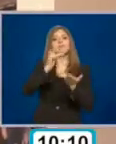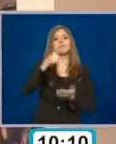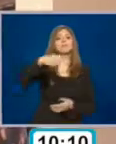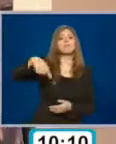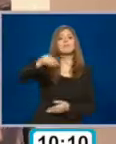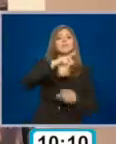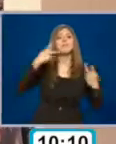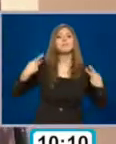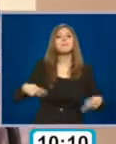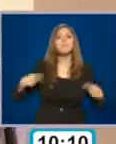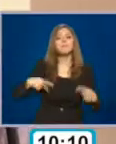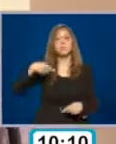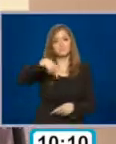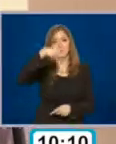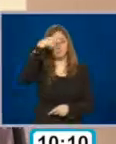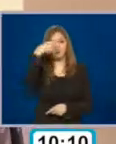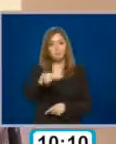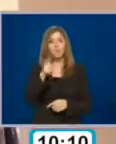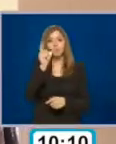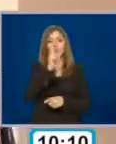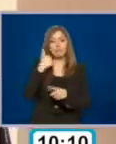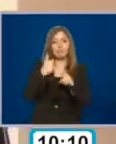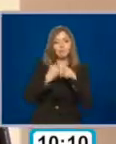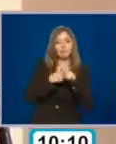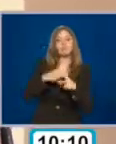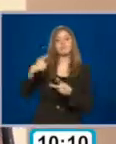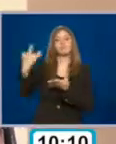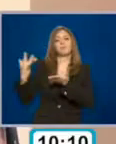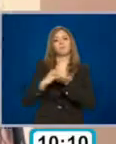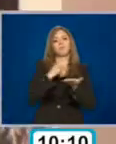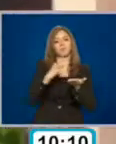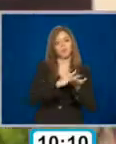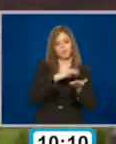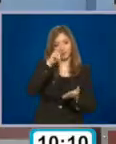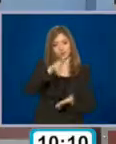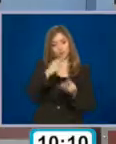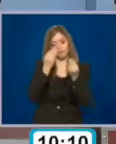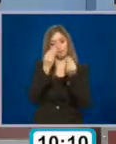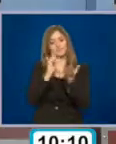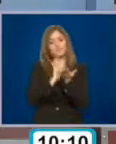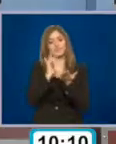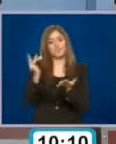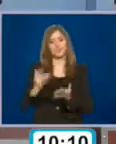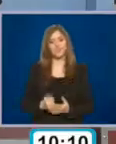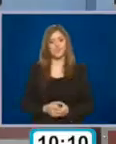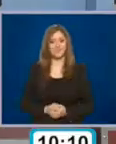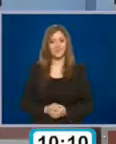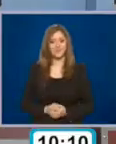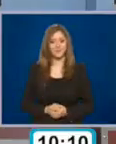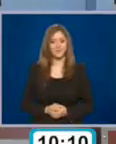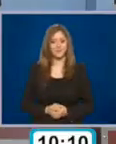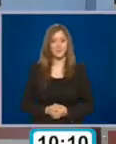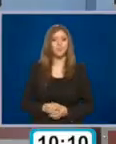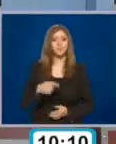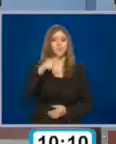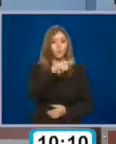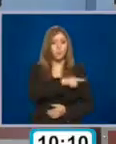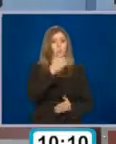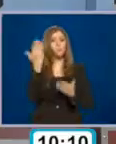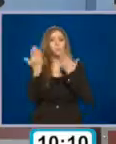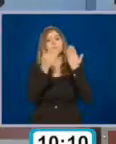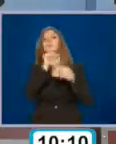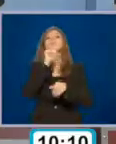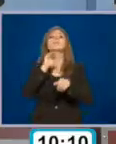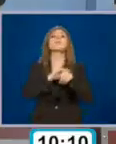que desde mis comienzos me han estado apoyando. Así que de corazón, muchas gracias. Bueno, tú estudias Admon de Empresas, Administración Claro, de Empresas claro.